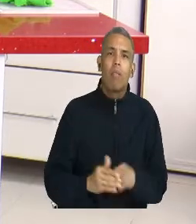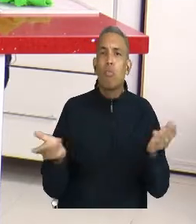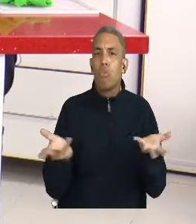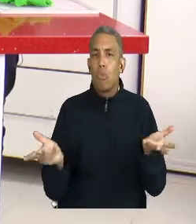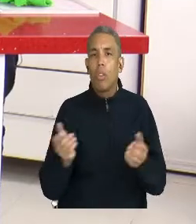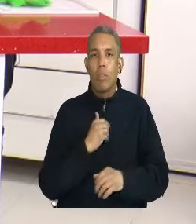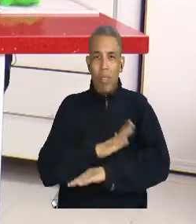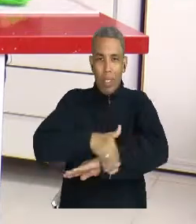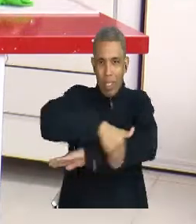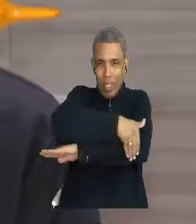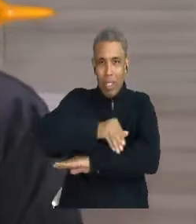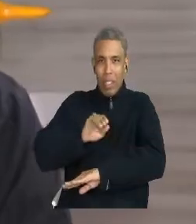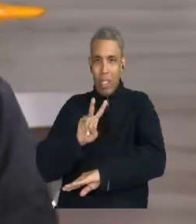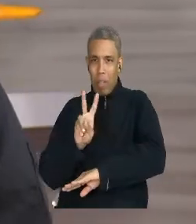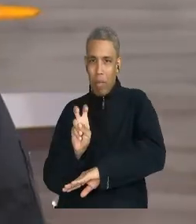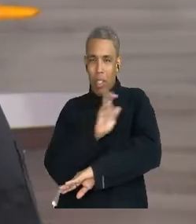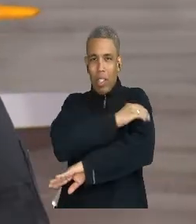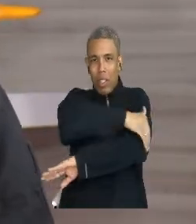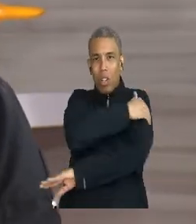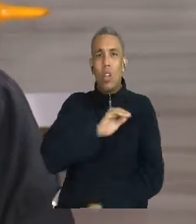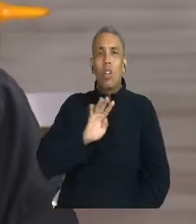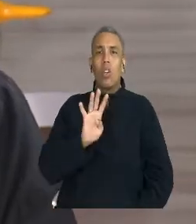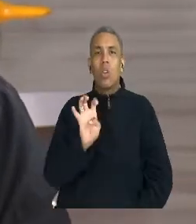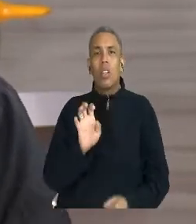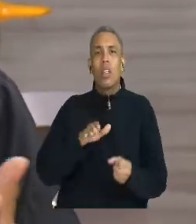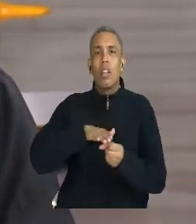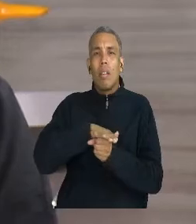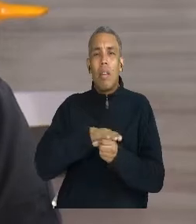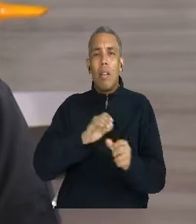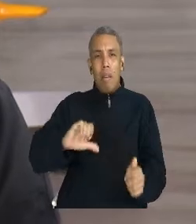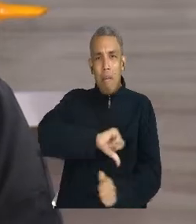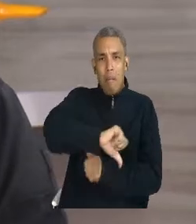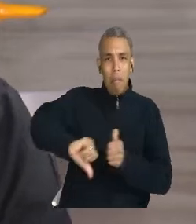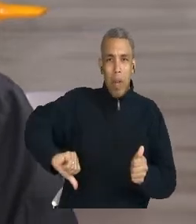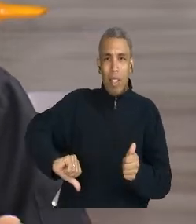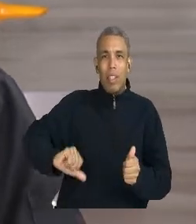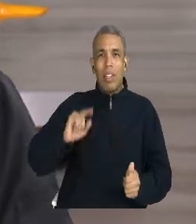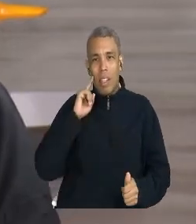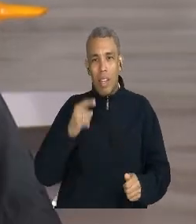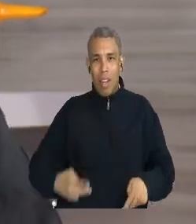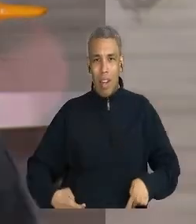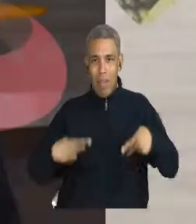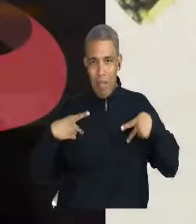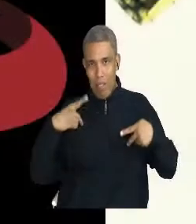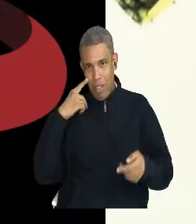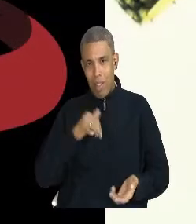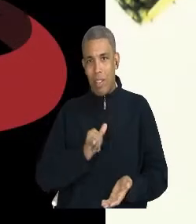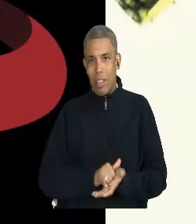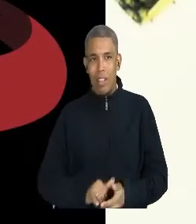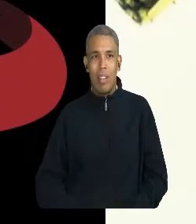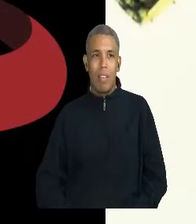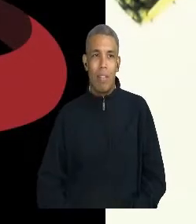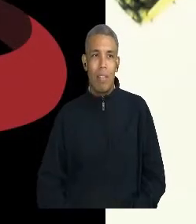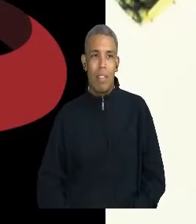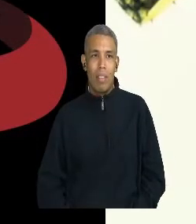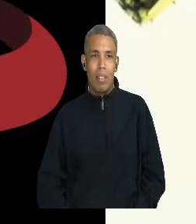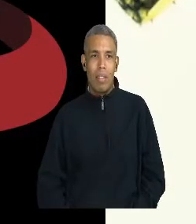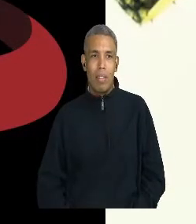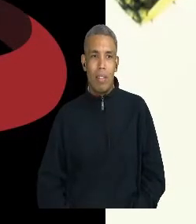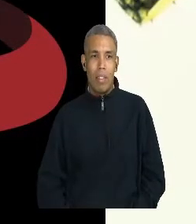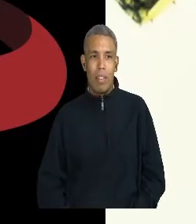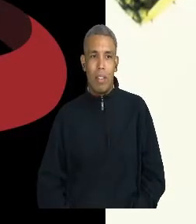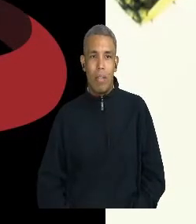carrera 274916, ubicado en el Parque a la Vida. Con un cordial abrazo y caluroso, los invito a